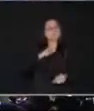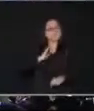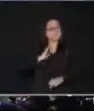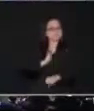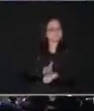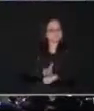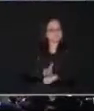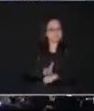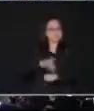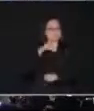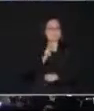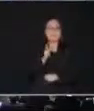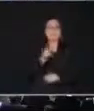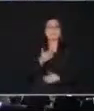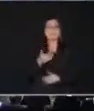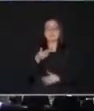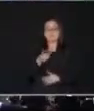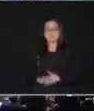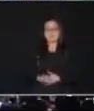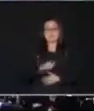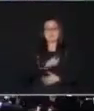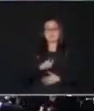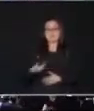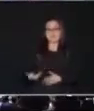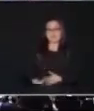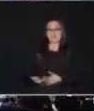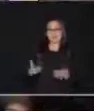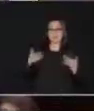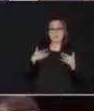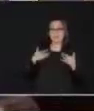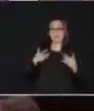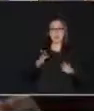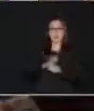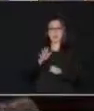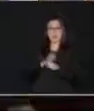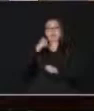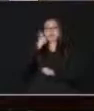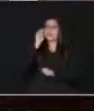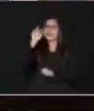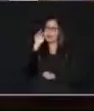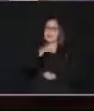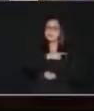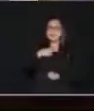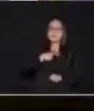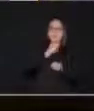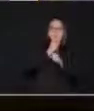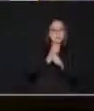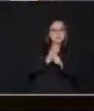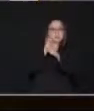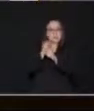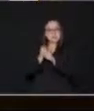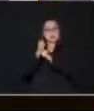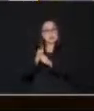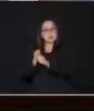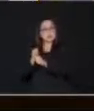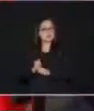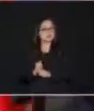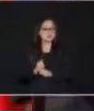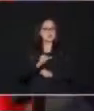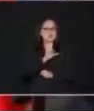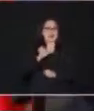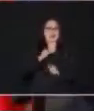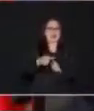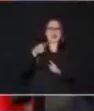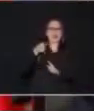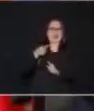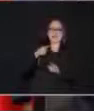Javier. No se va a erradicar. Yo creo que podría disminuirse con mucho esfuerzo, con mucho trabajo. Y lo vamos a ver al